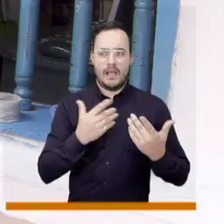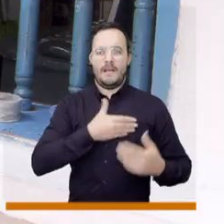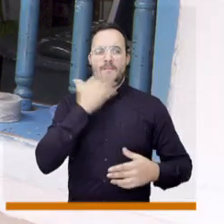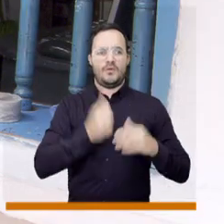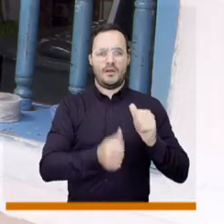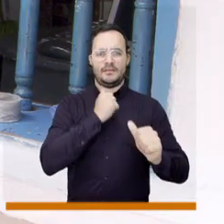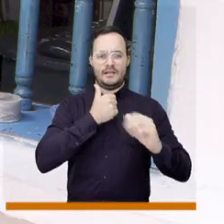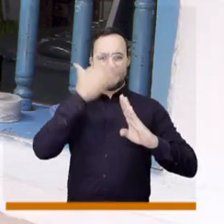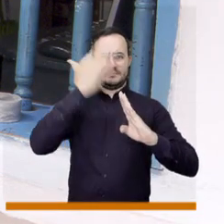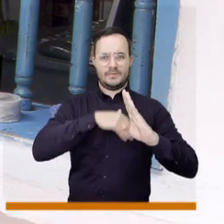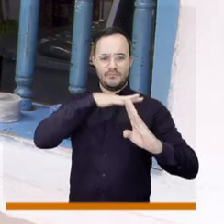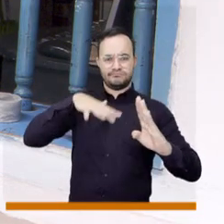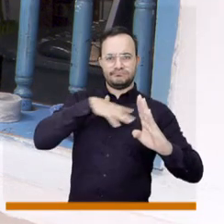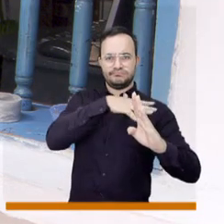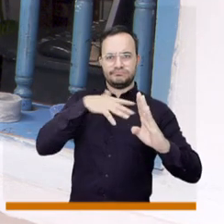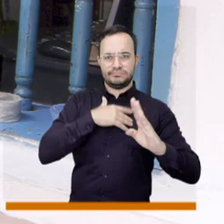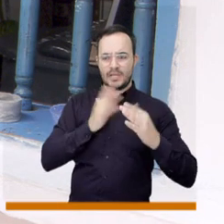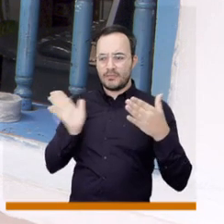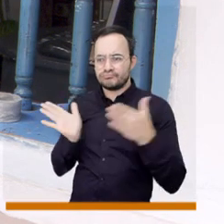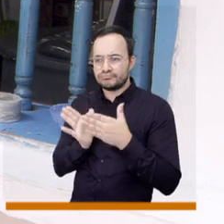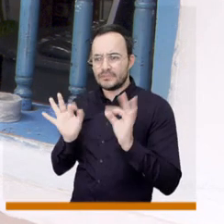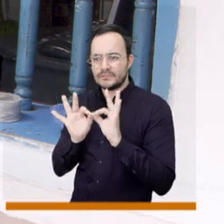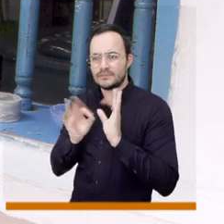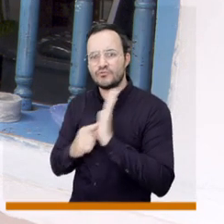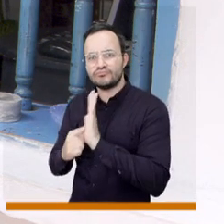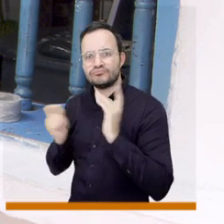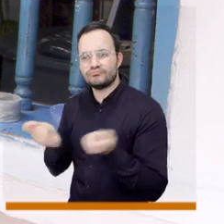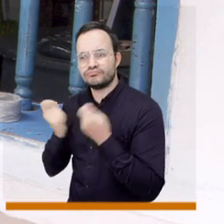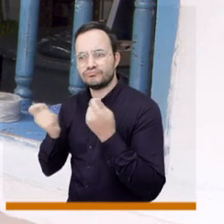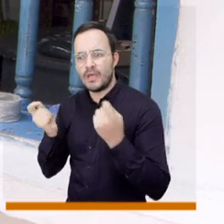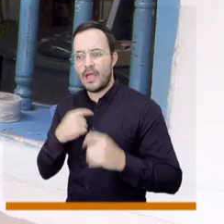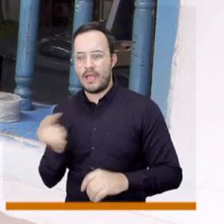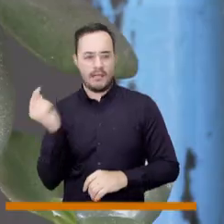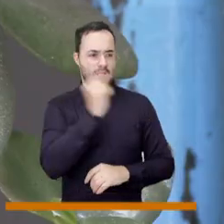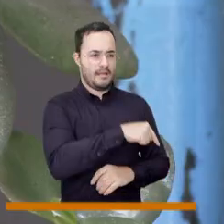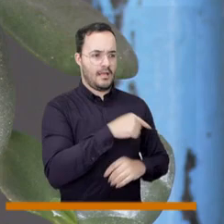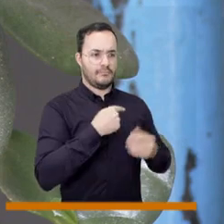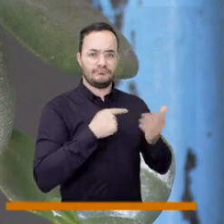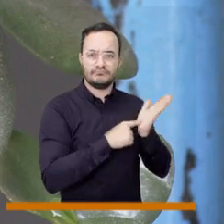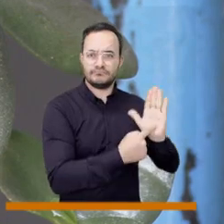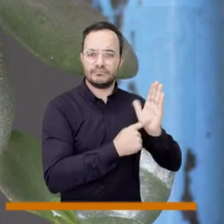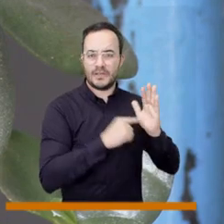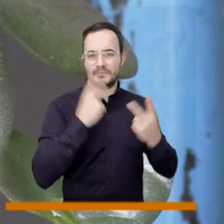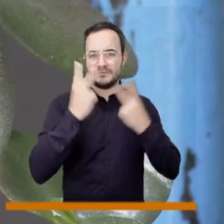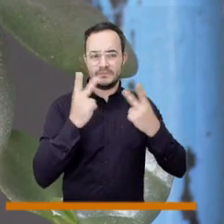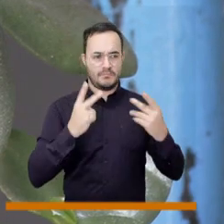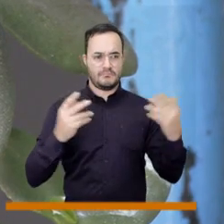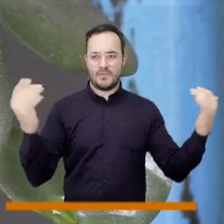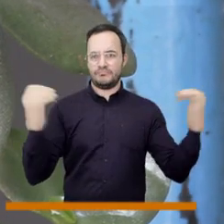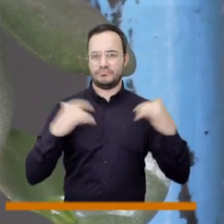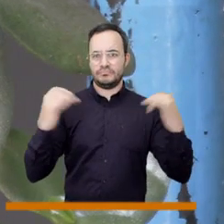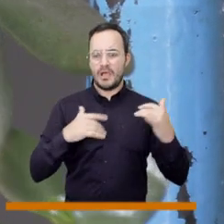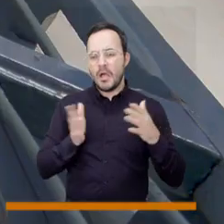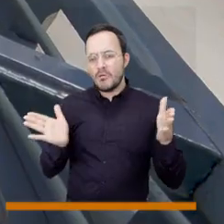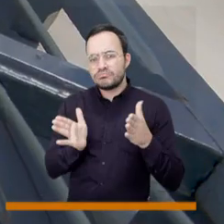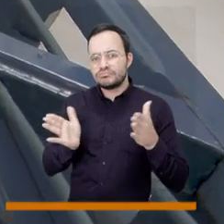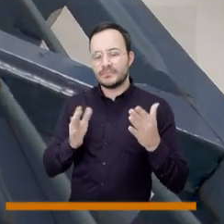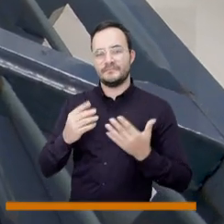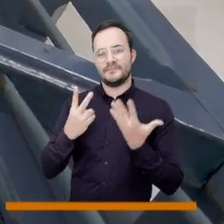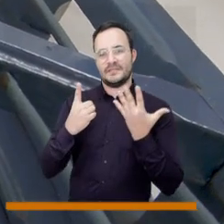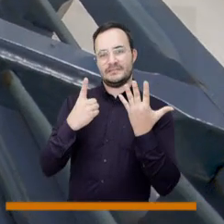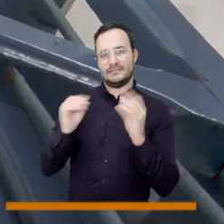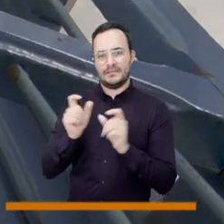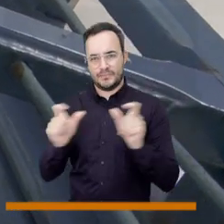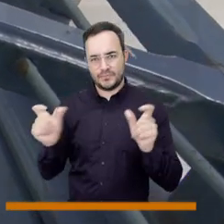en un espacio de atrás para tener un pequeño teatro para para nuestros grupos y para que la gente nos visite que es un teatro con aproximadamente 60